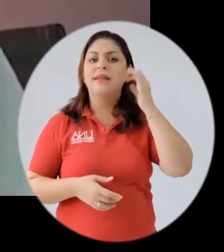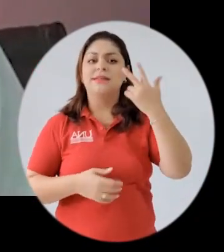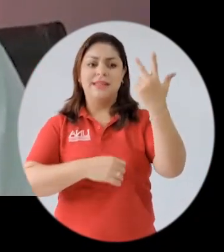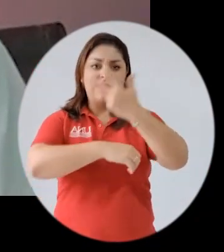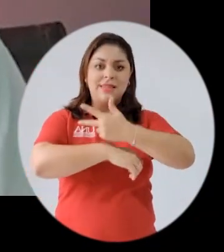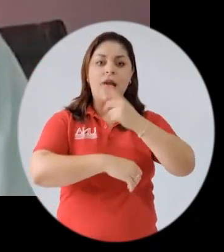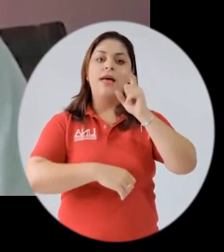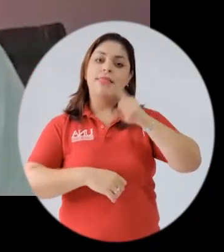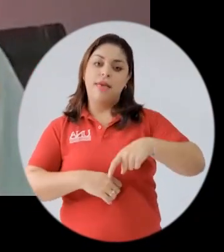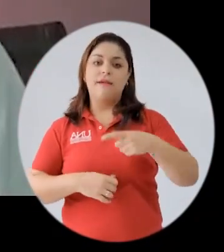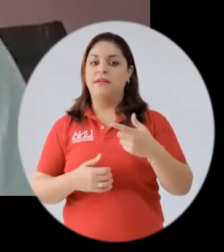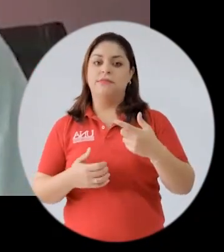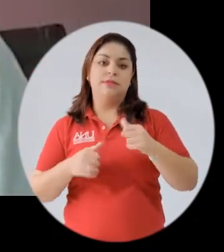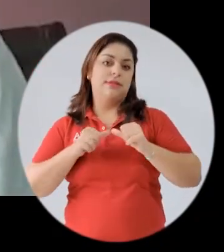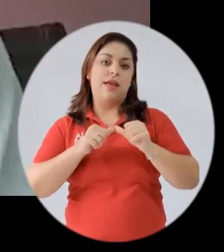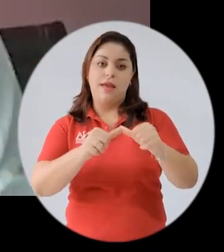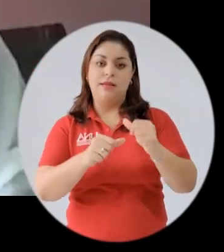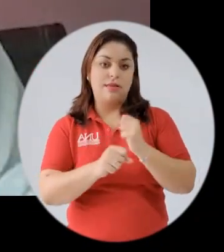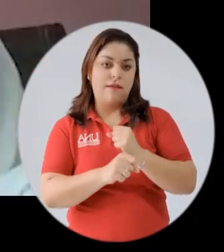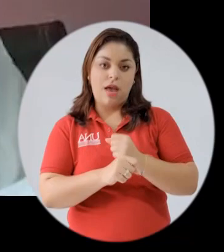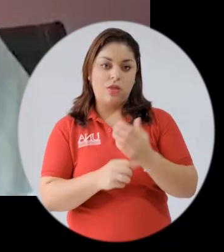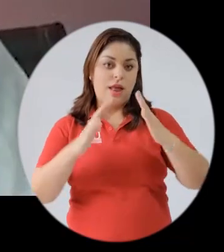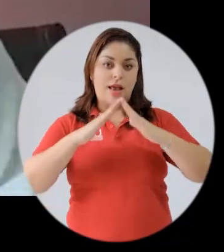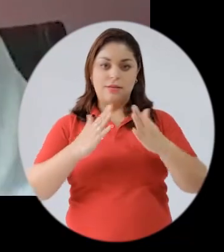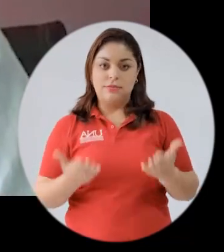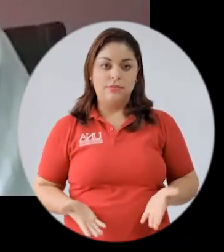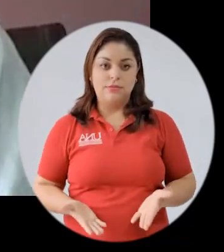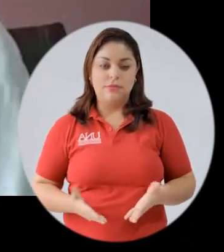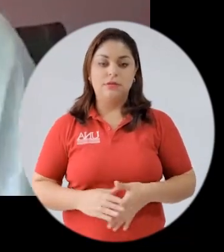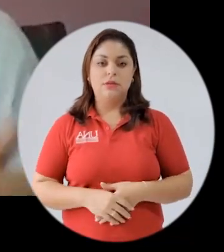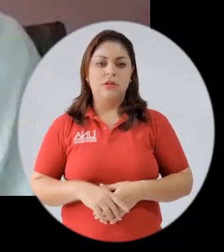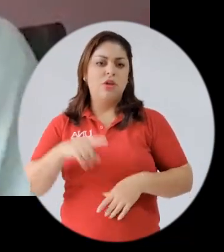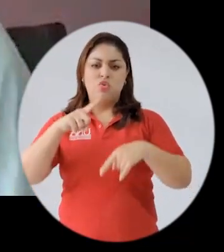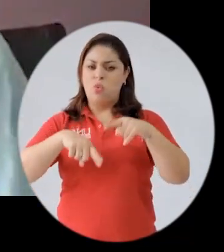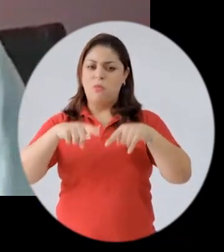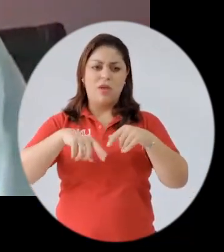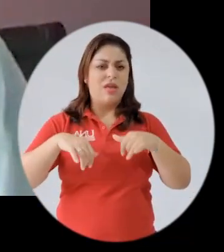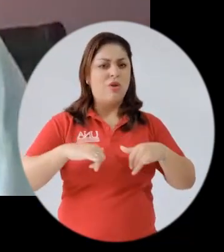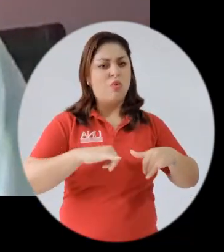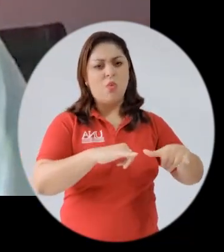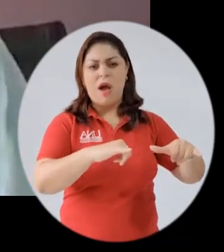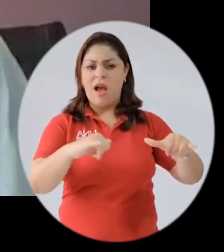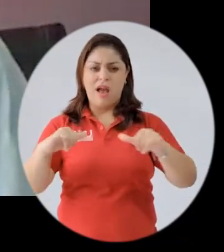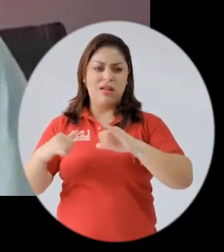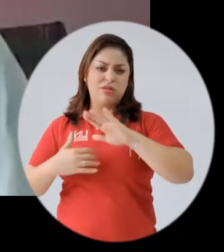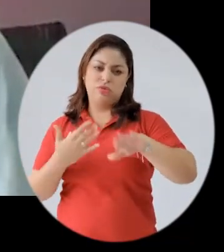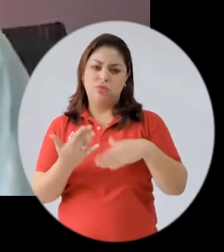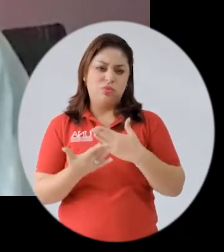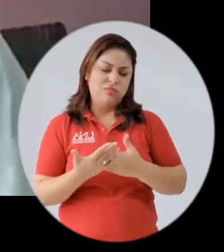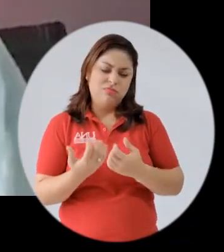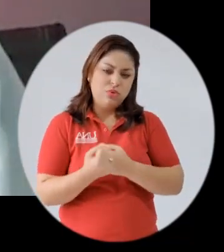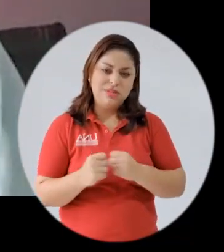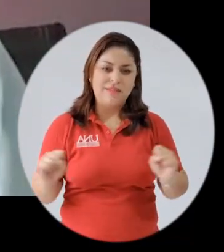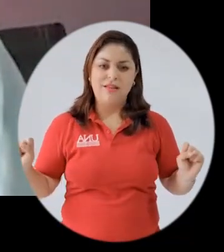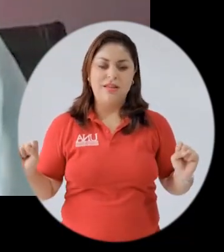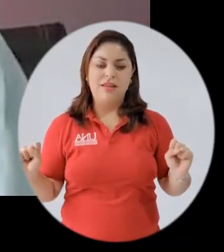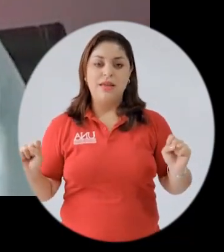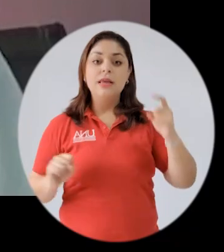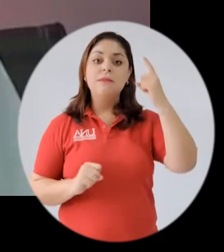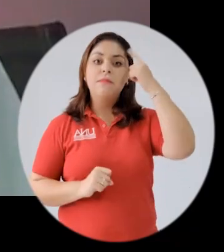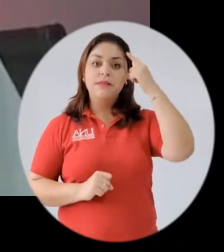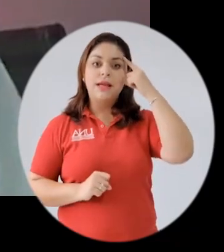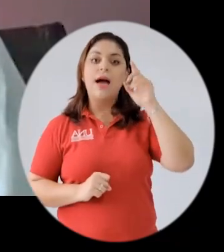que, ¿verdad?, cuente con los recursos suficientes para atender las necesidades de la población, sobre todo en lo que tiene